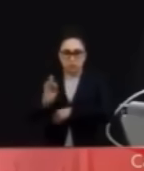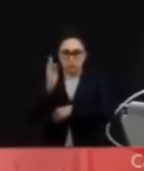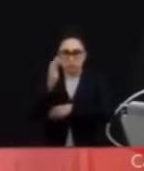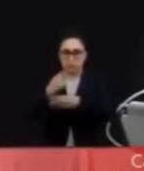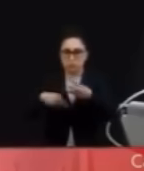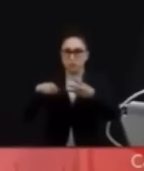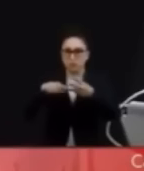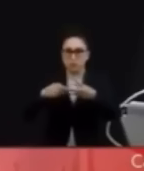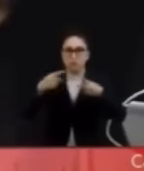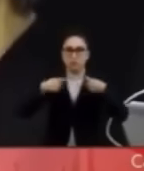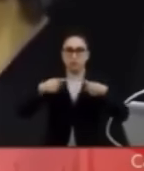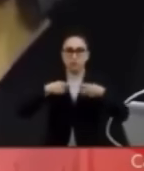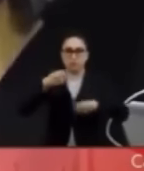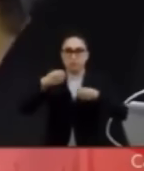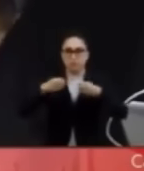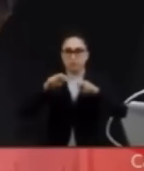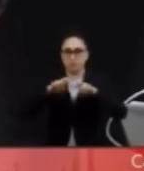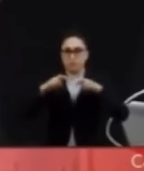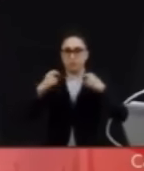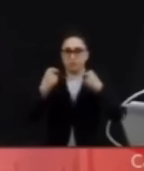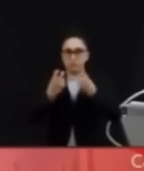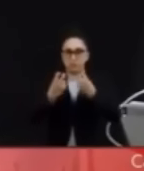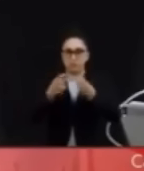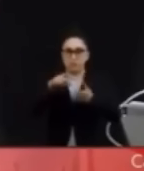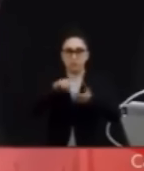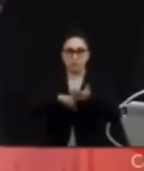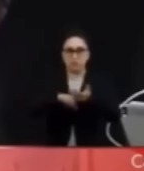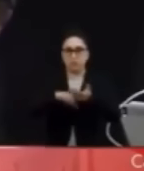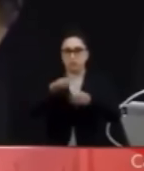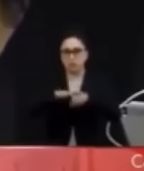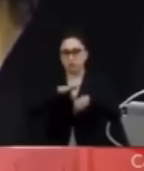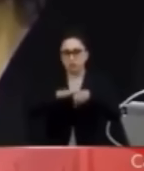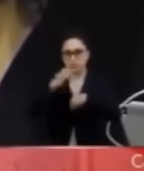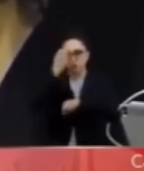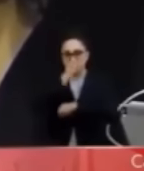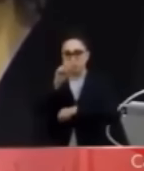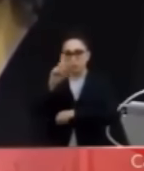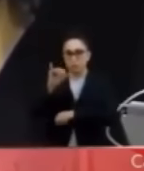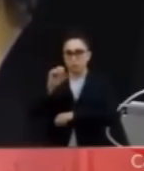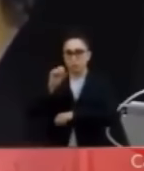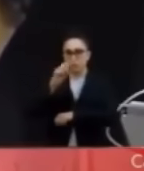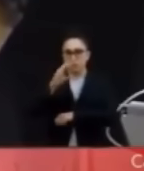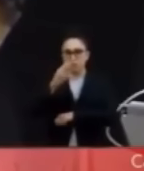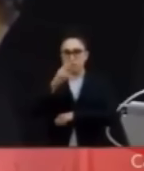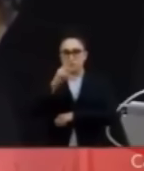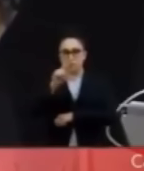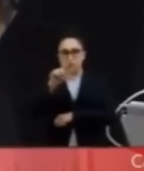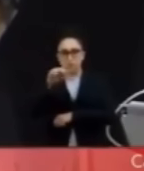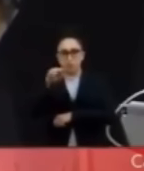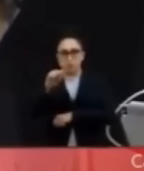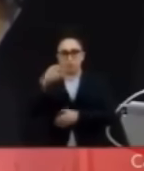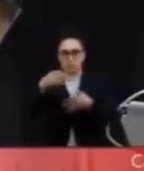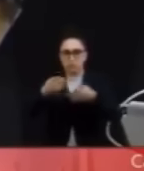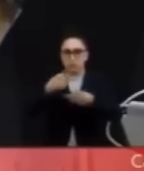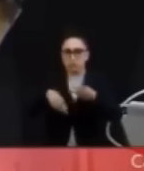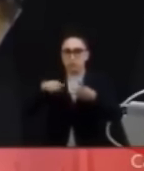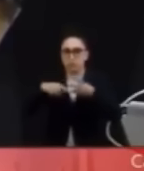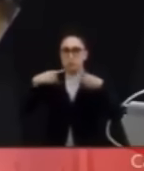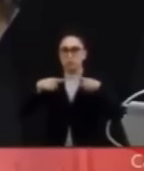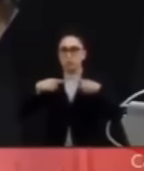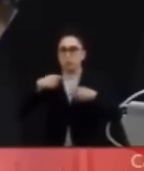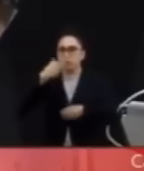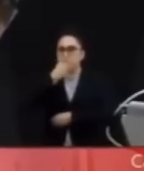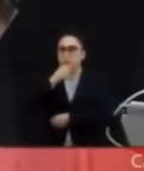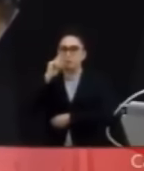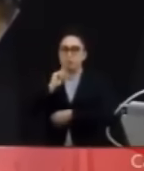magistradas y magistrados del tribunal de disciplina judicial magistradas y magistrados de circuito y